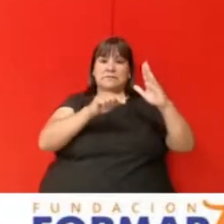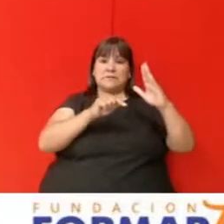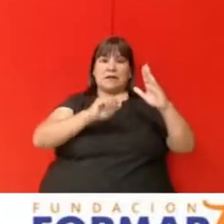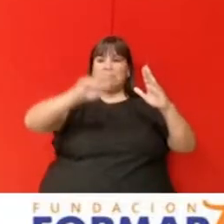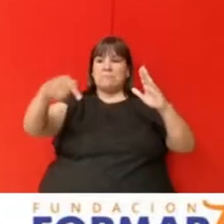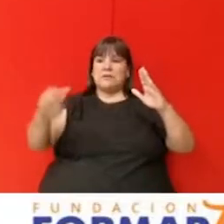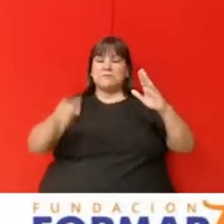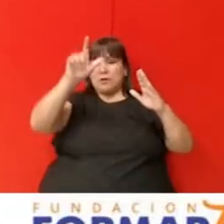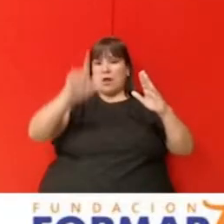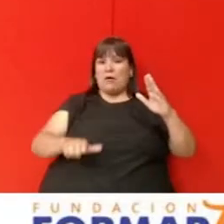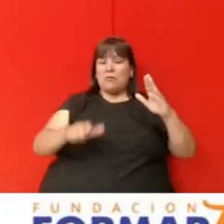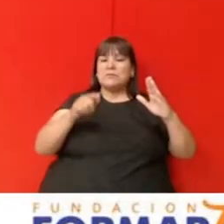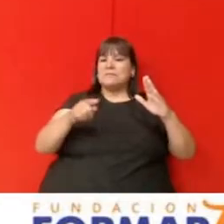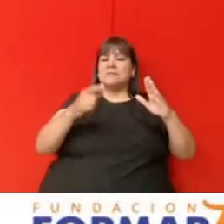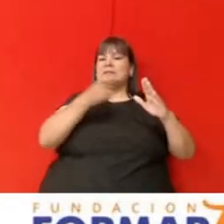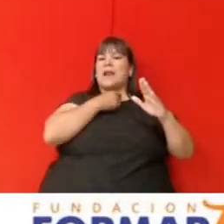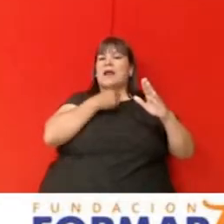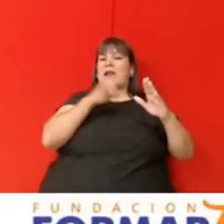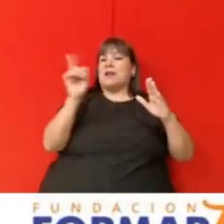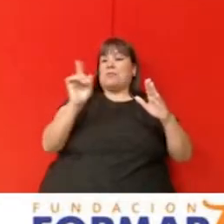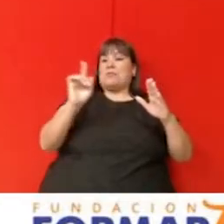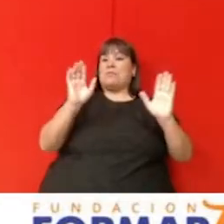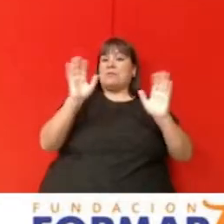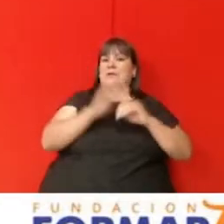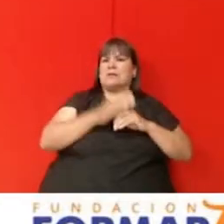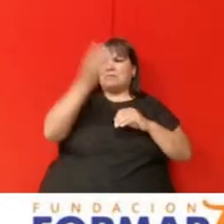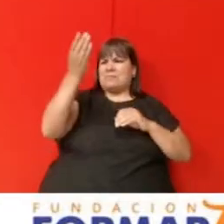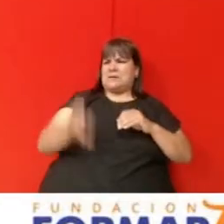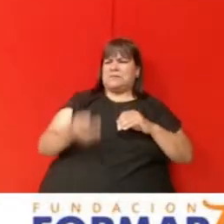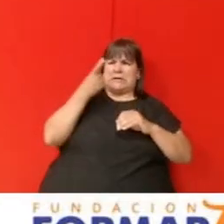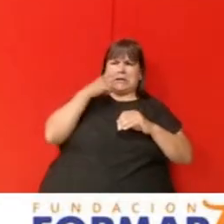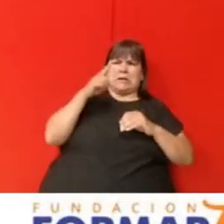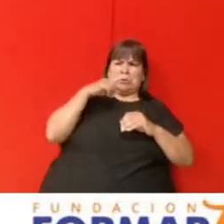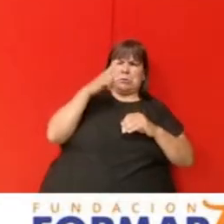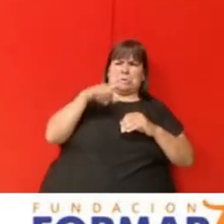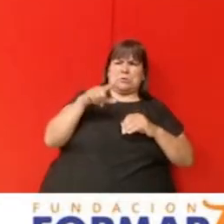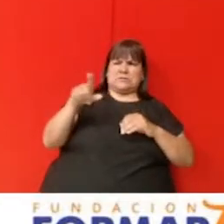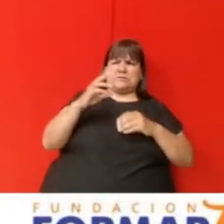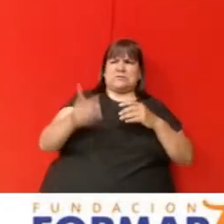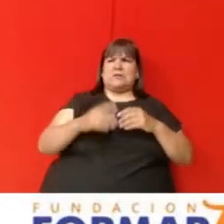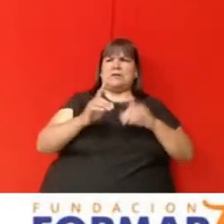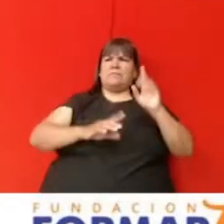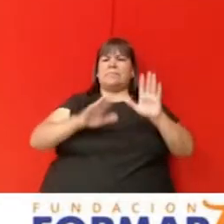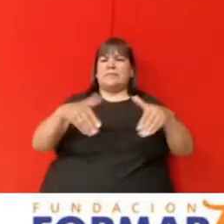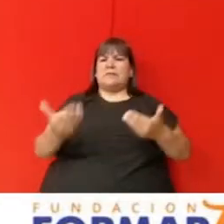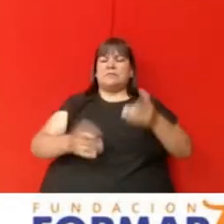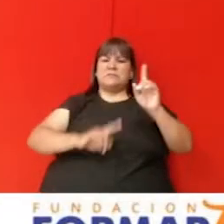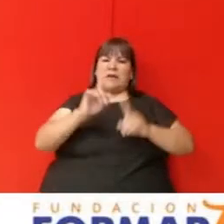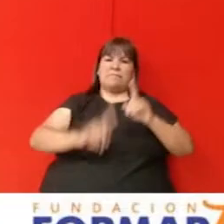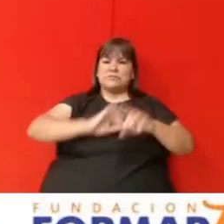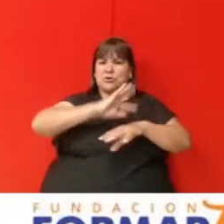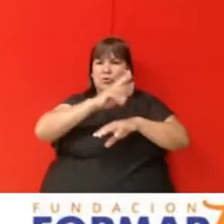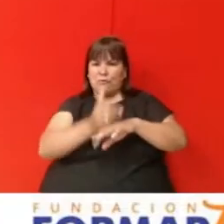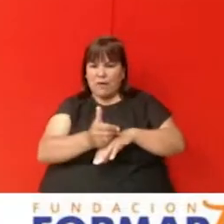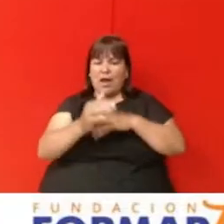razones, que le circulen gente desconocida y tienen miedo, bueno, al robo, a cosas que